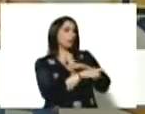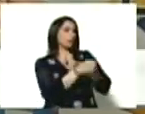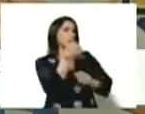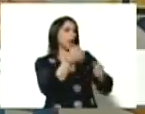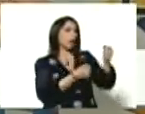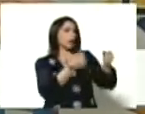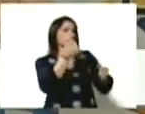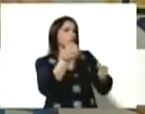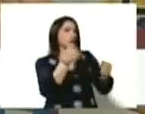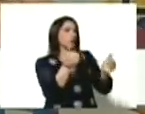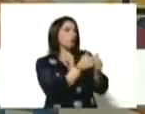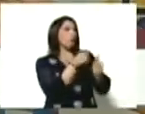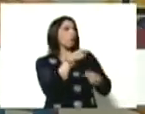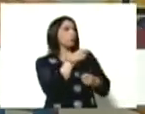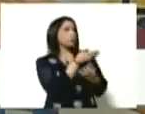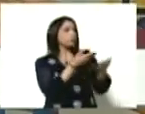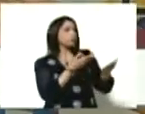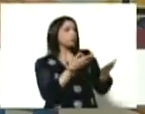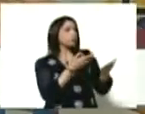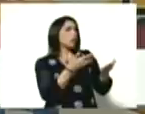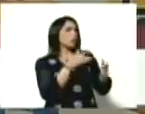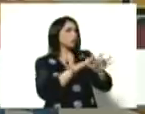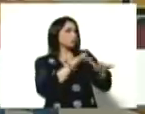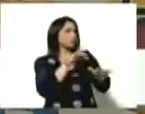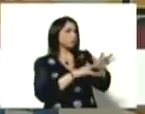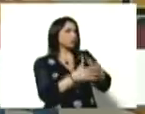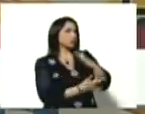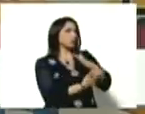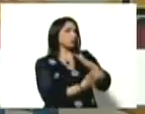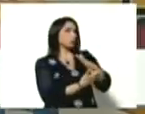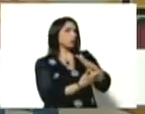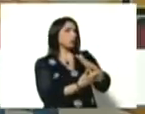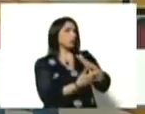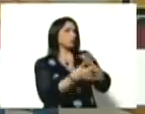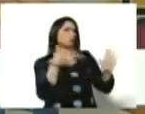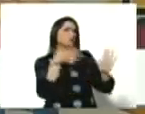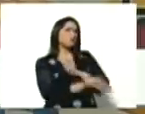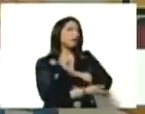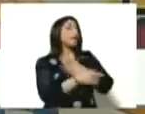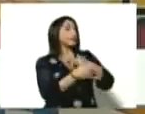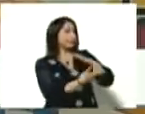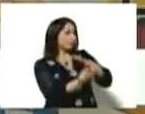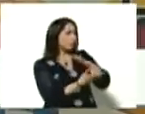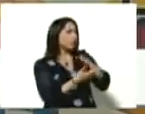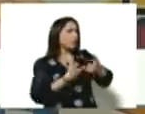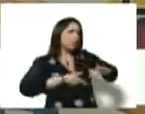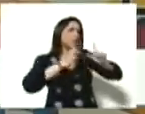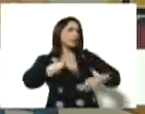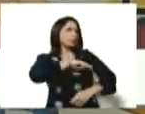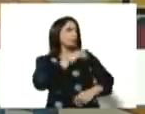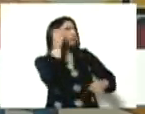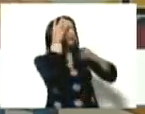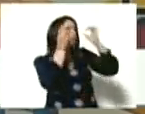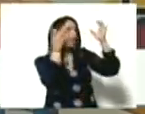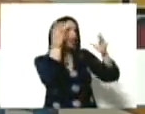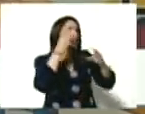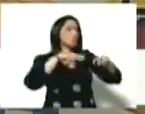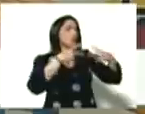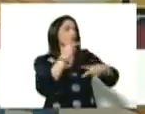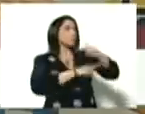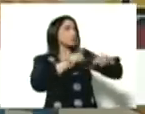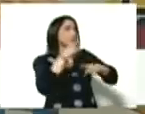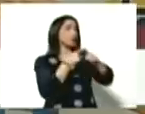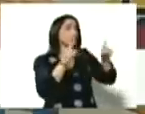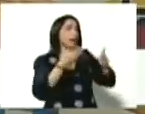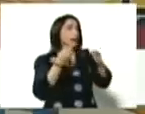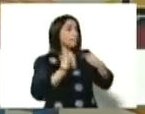allí. Con esto lo que te quiero decir es que la tecnología nos permite a nosotros inventar nuevos procedimientos para que